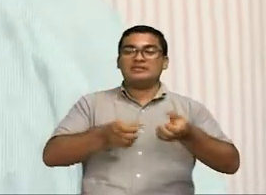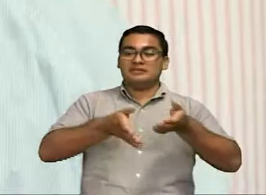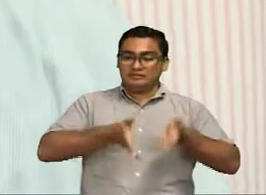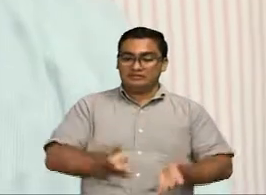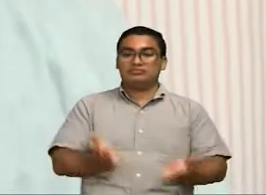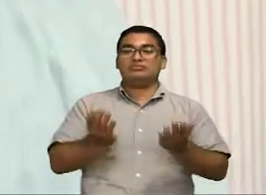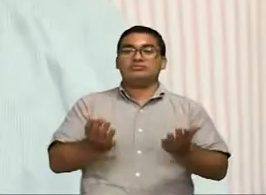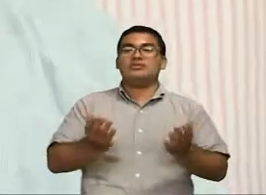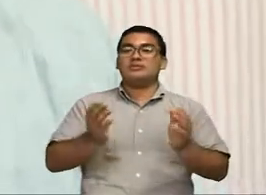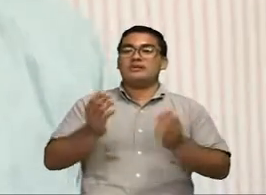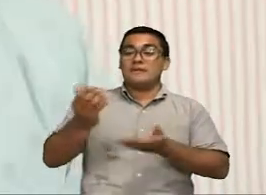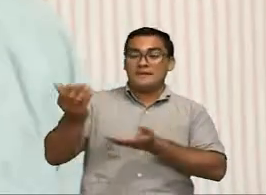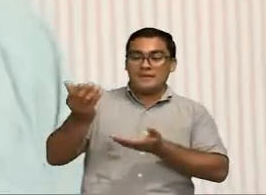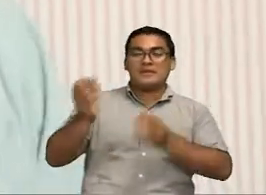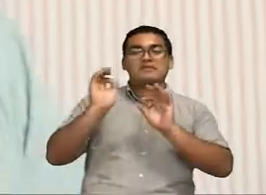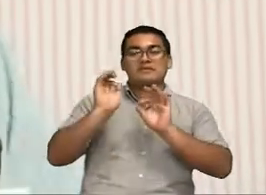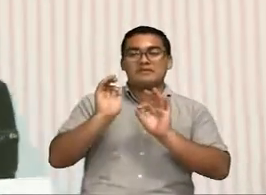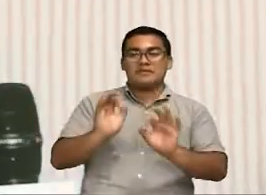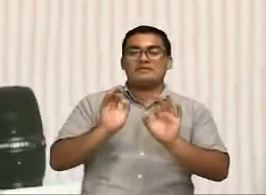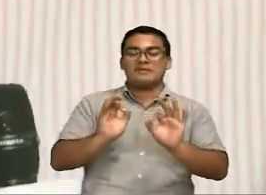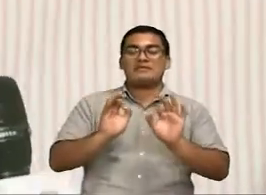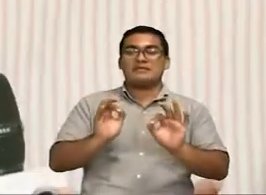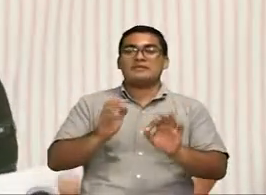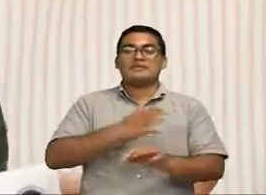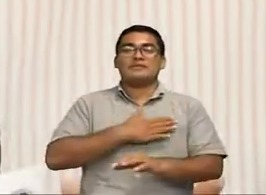labor de parto más,